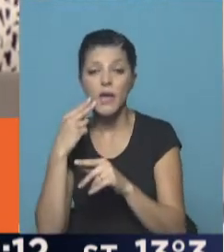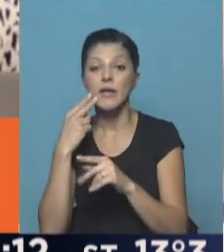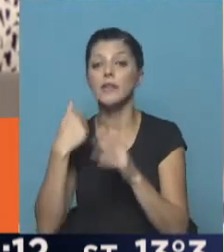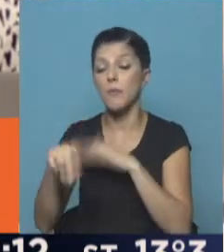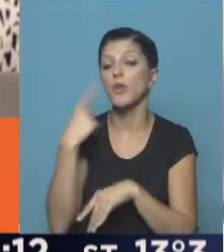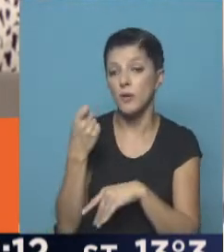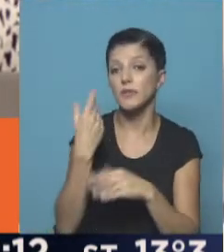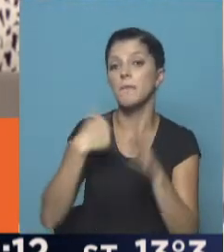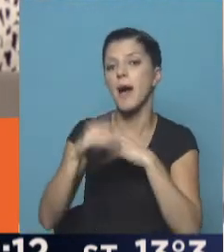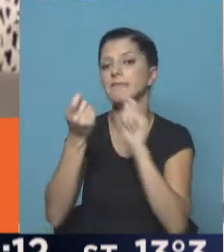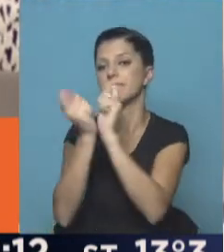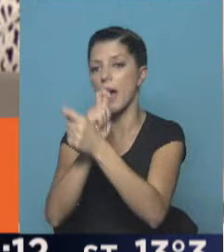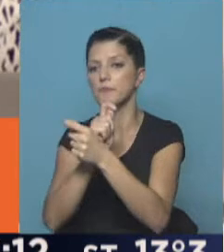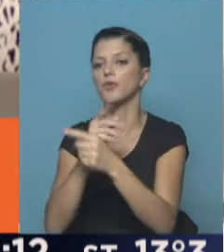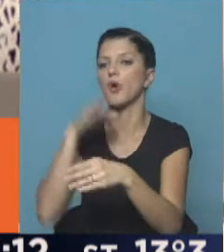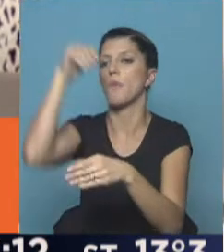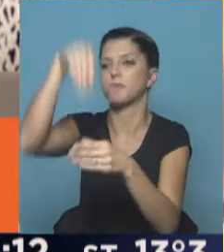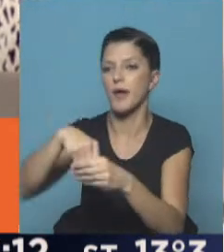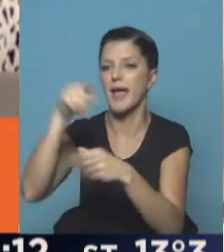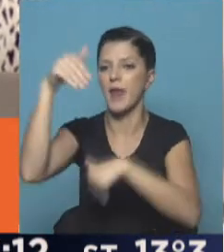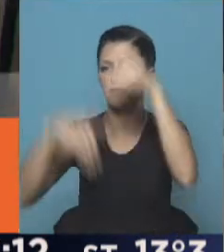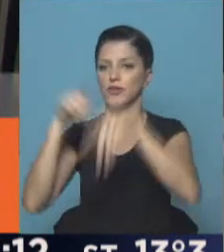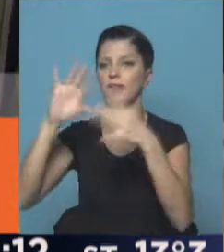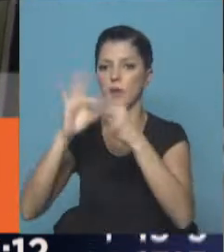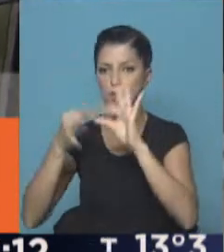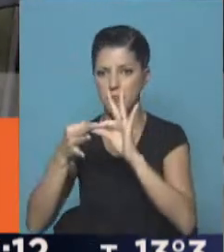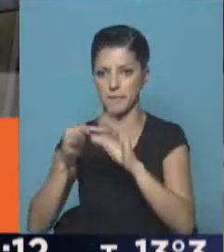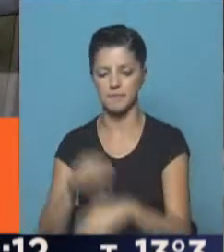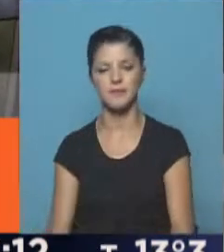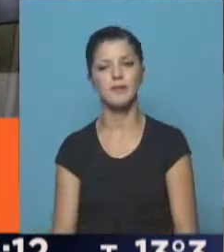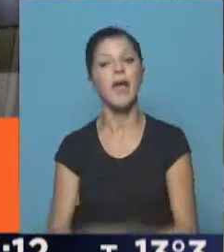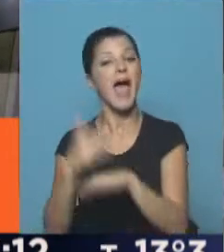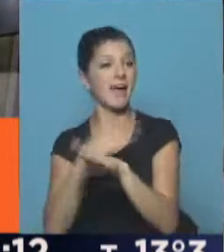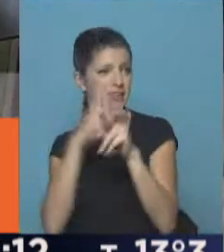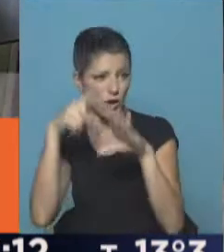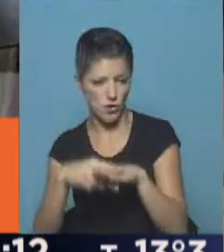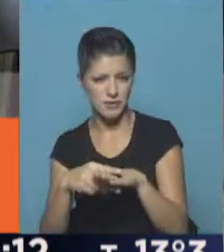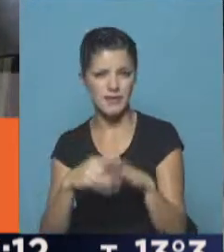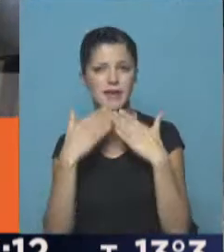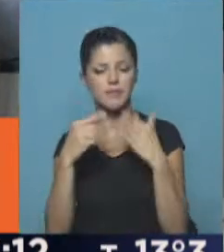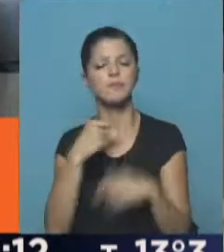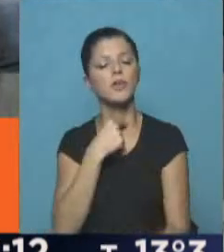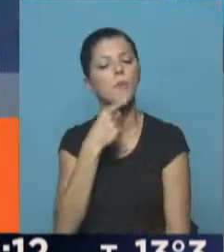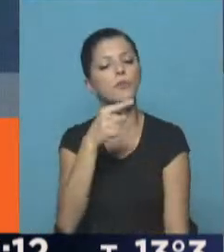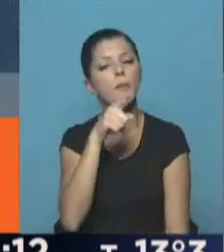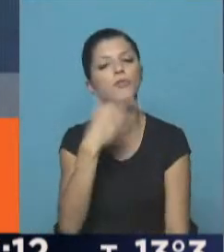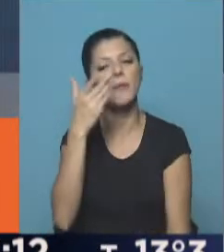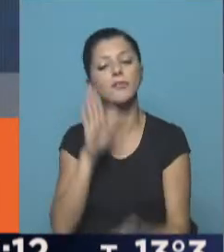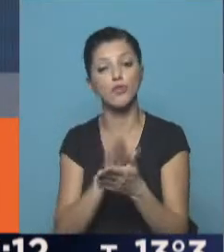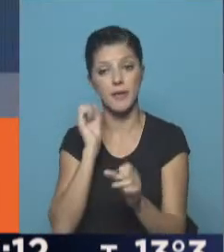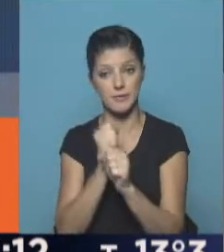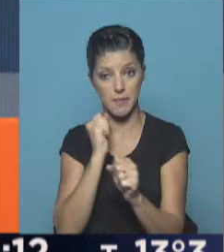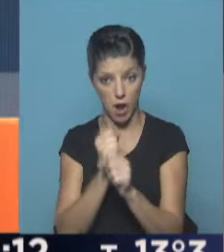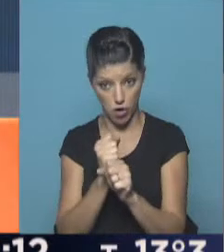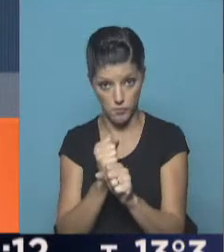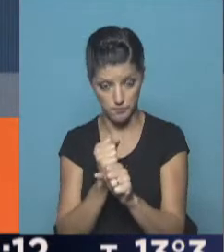procesos electorales europeos. Entonces, antes de irnos a una pausa y agradecerte, te quería preguntar, mencionaste el tema del empleo, estamos hablando de